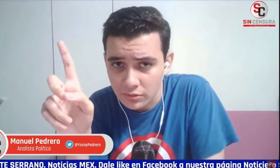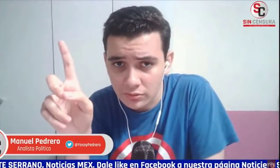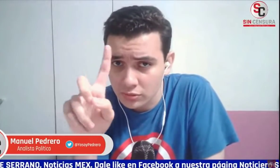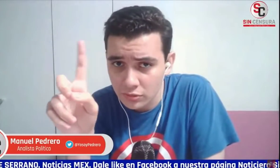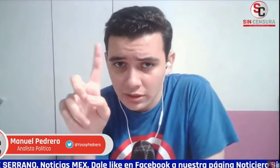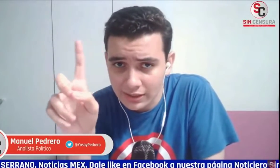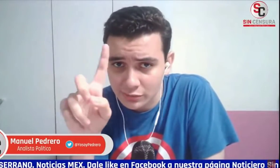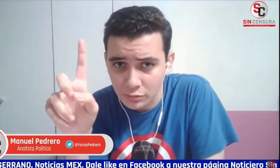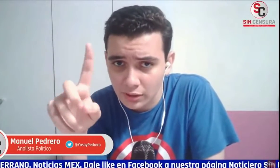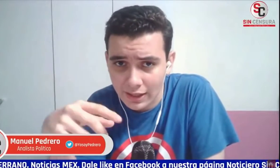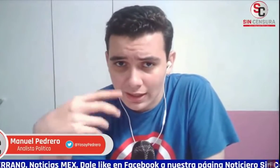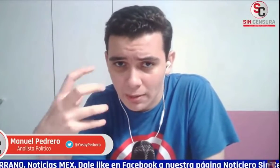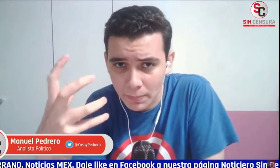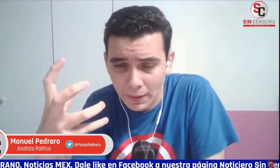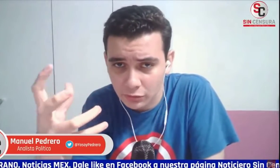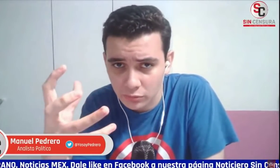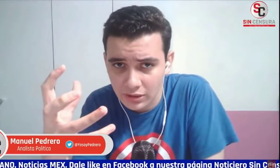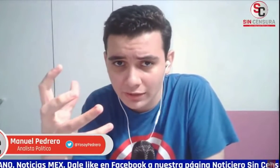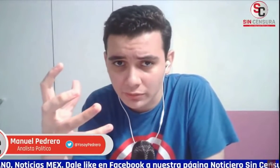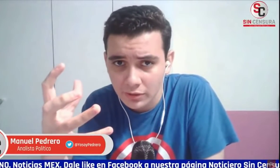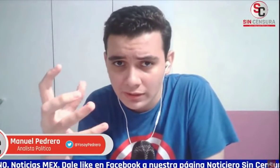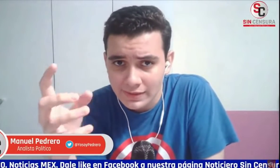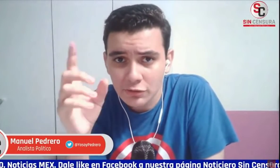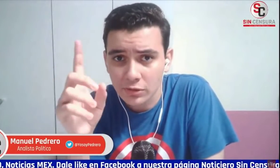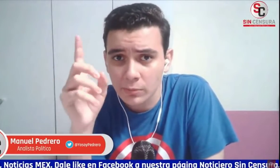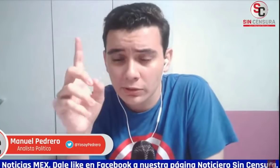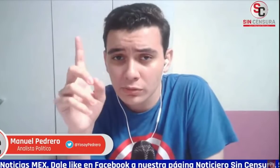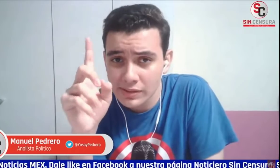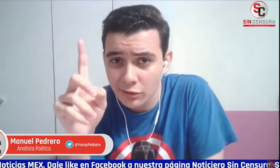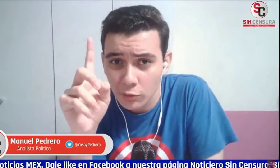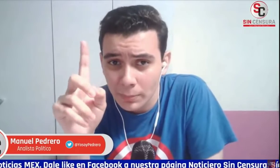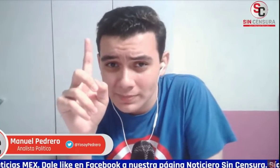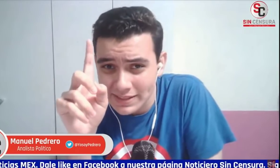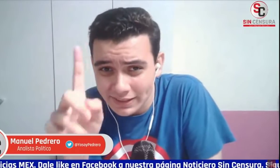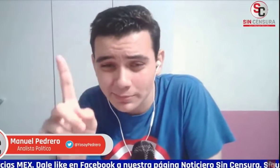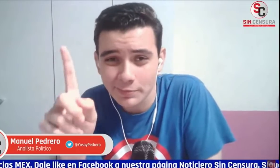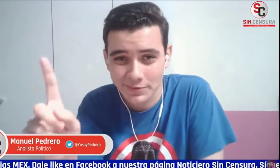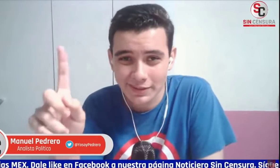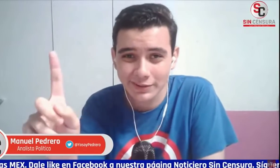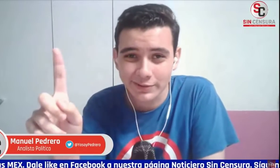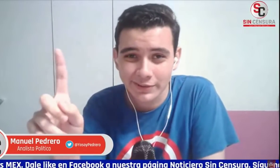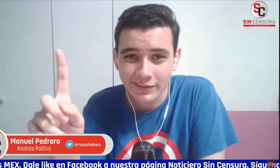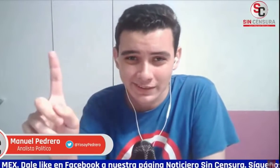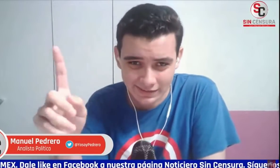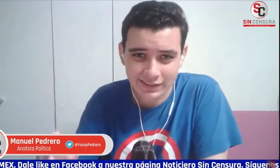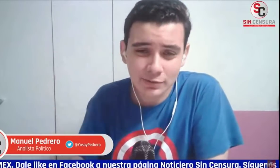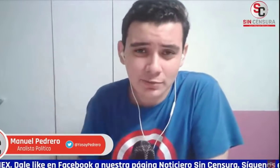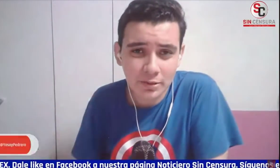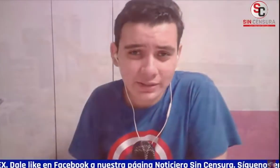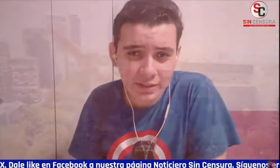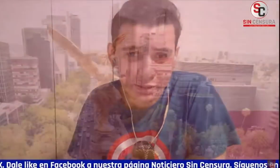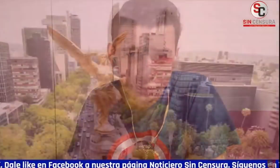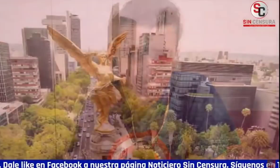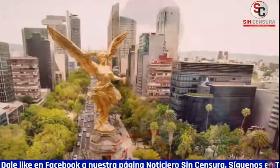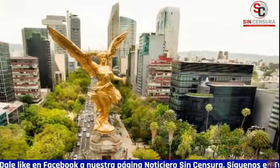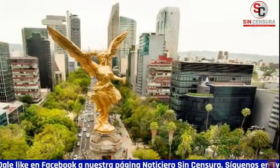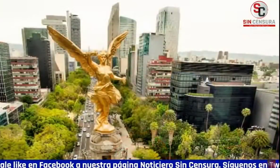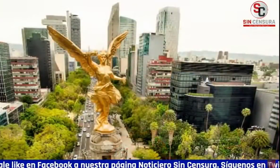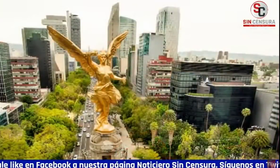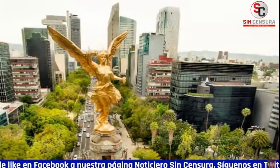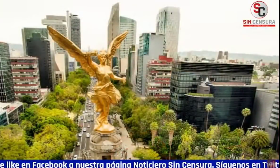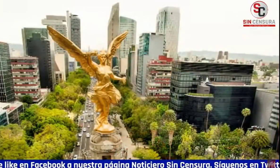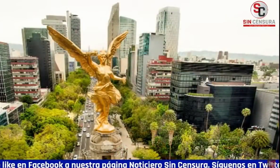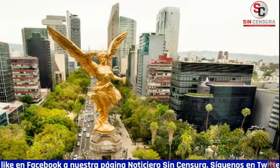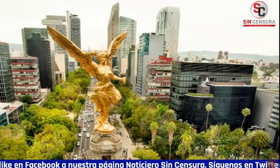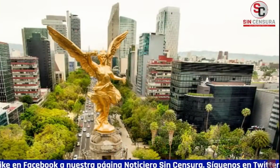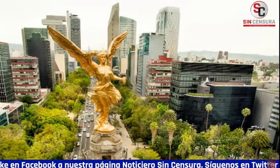impuestos, no decreció el pago tributario, sino que aumentó en 0,7%. Este dato es sumamente revelador porque eso